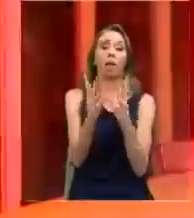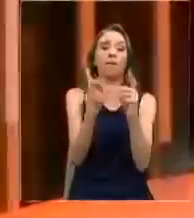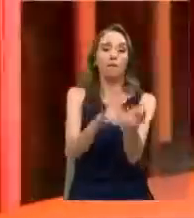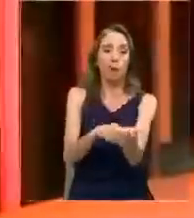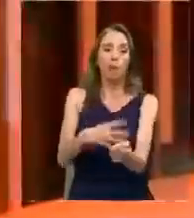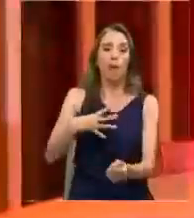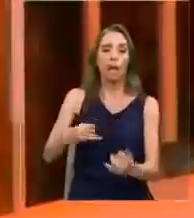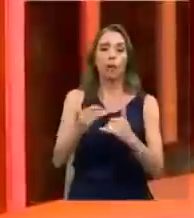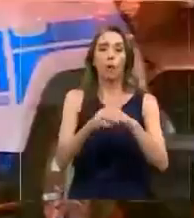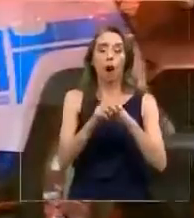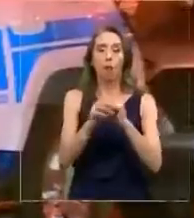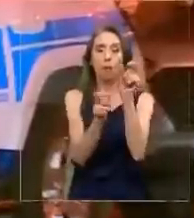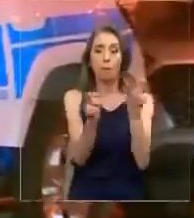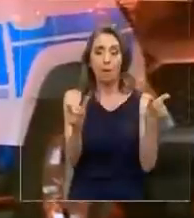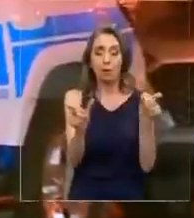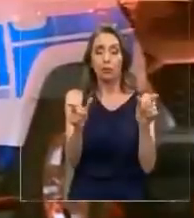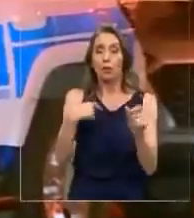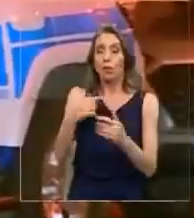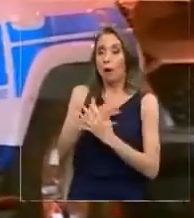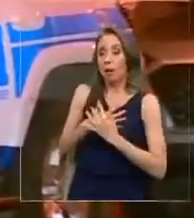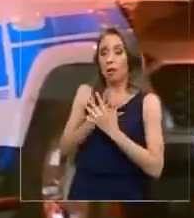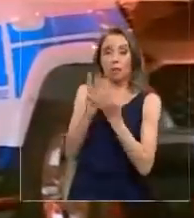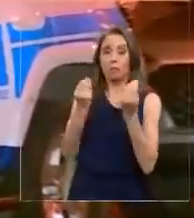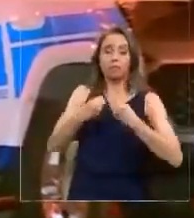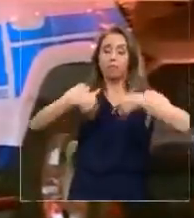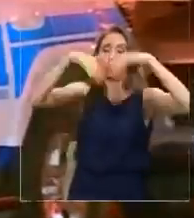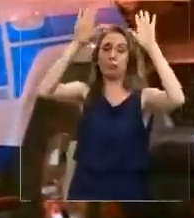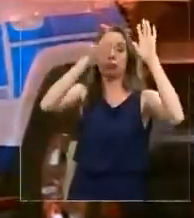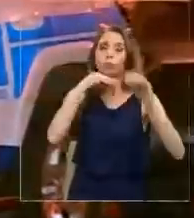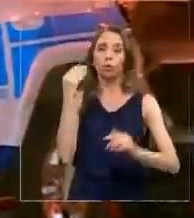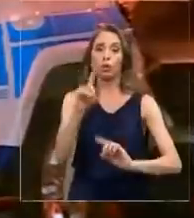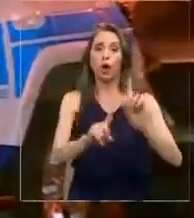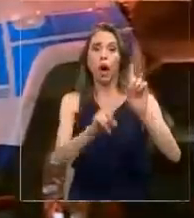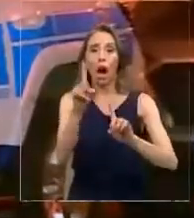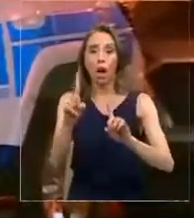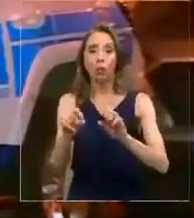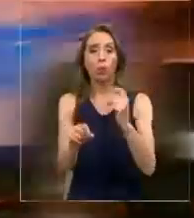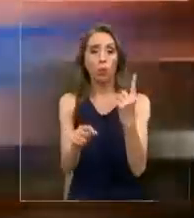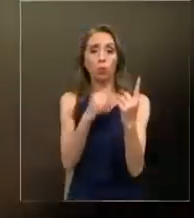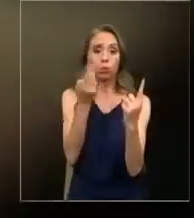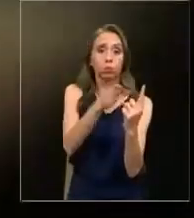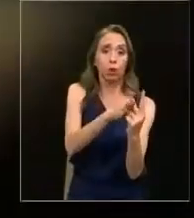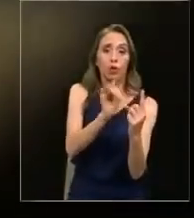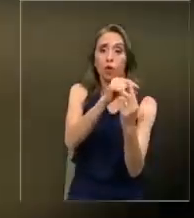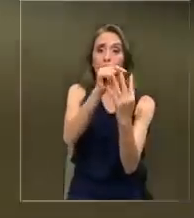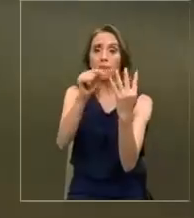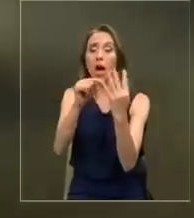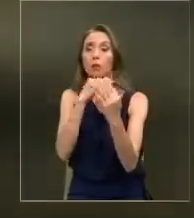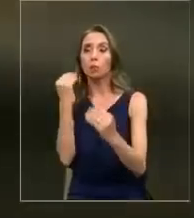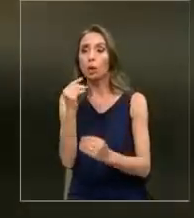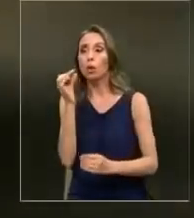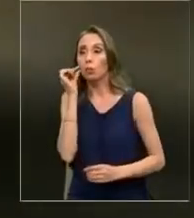amigos, cercanos que perdieron a un ser querido y en algunos casos incluso a más de uno.